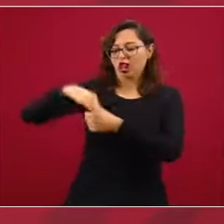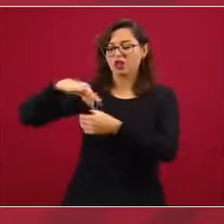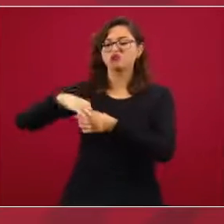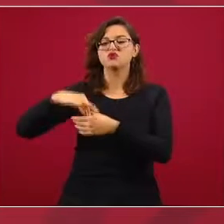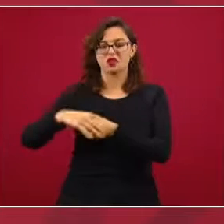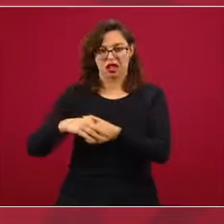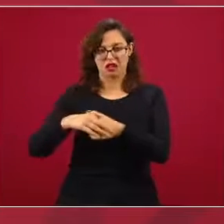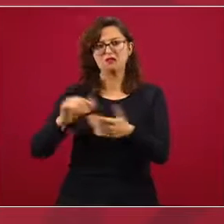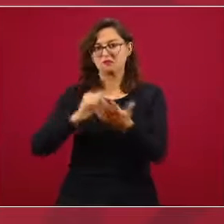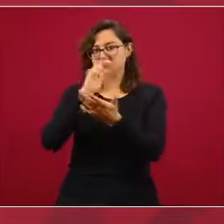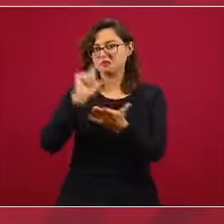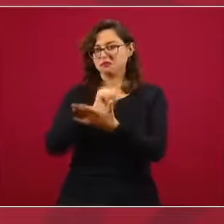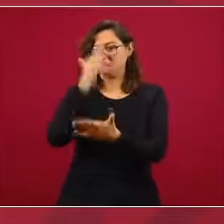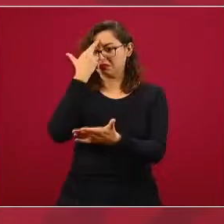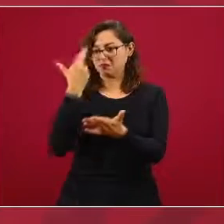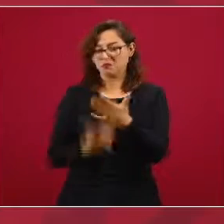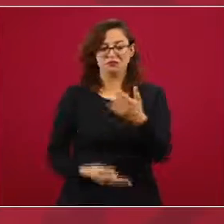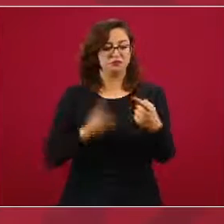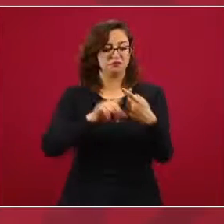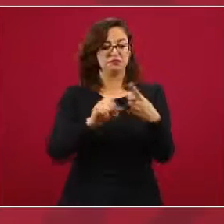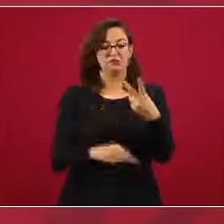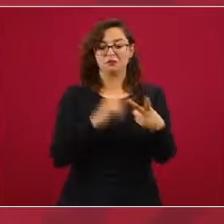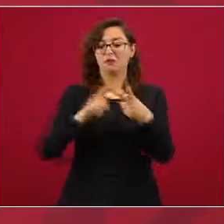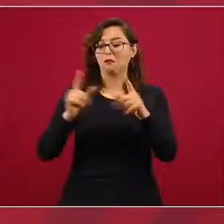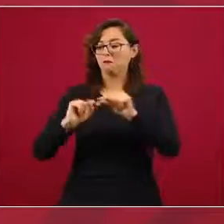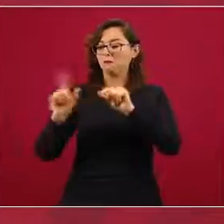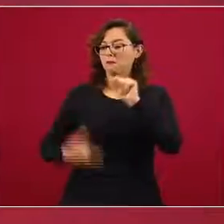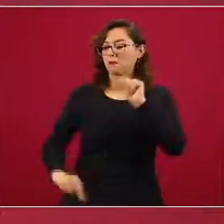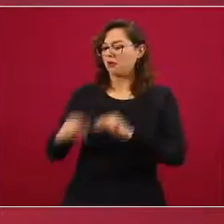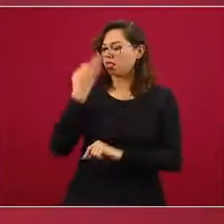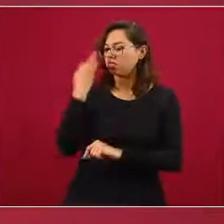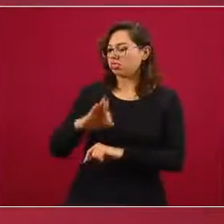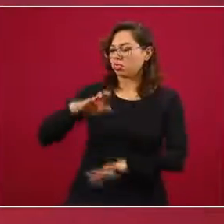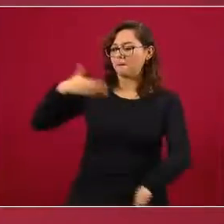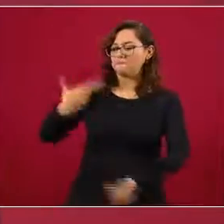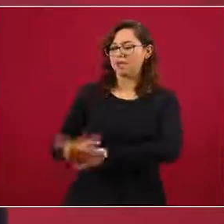y por traición a la patria.